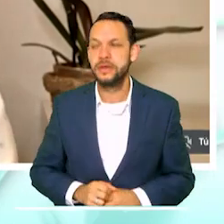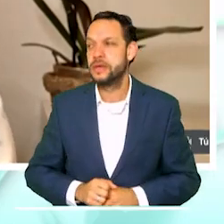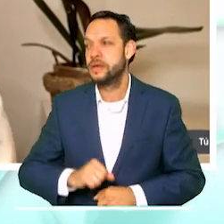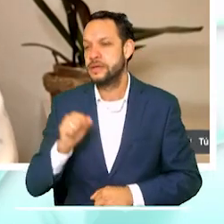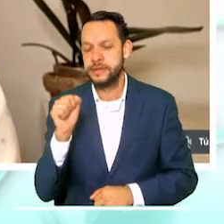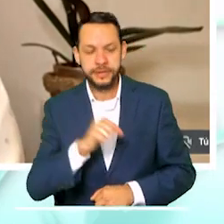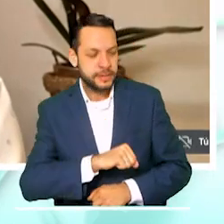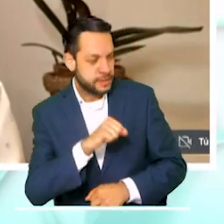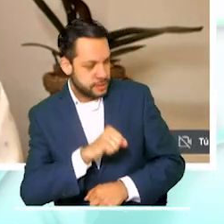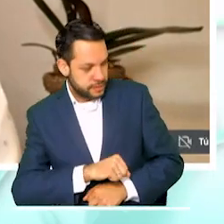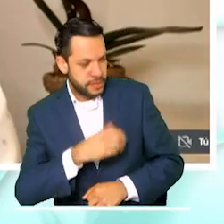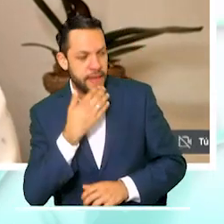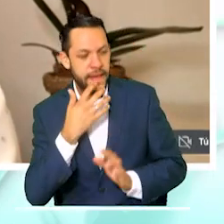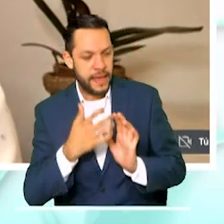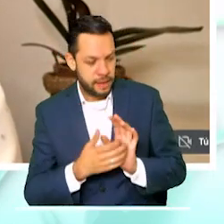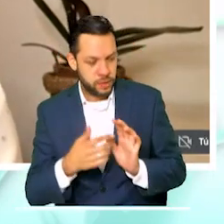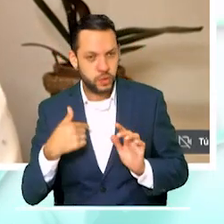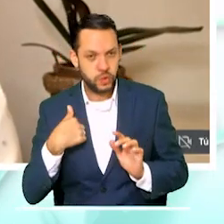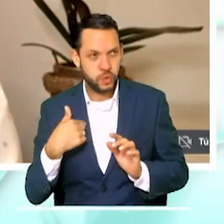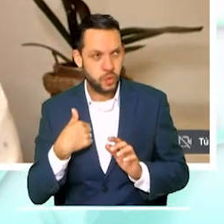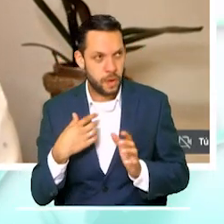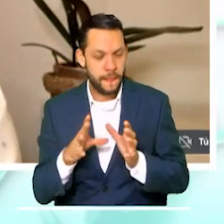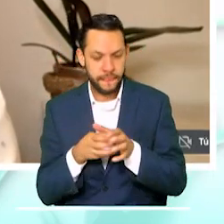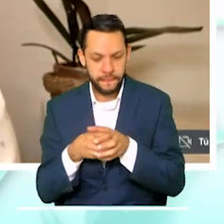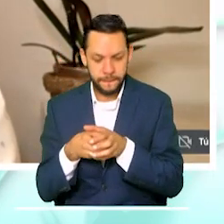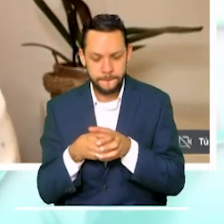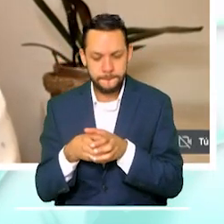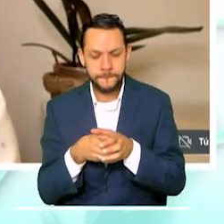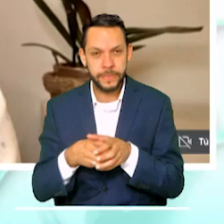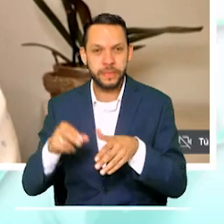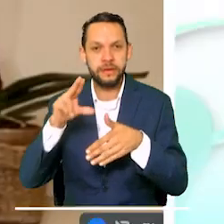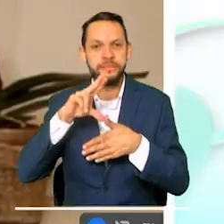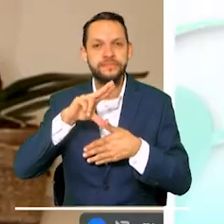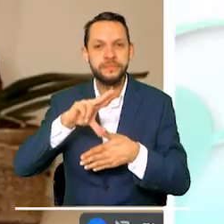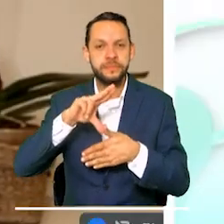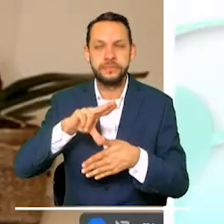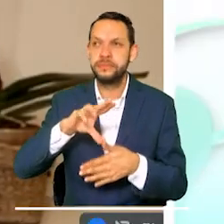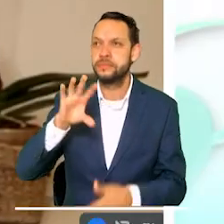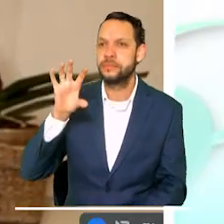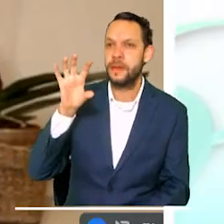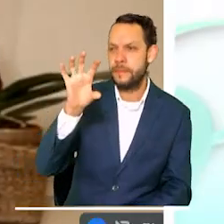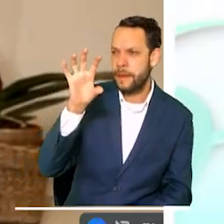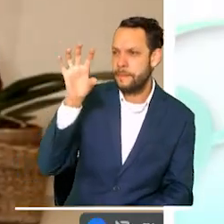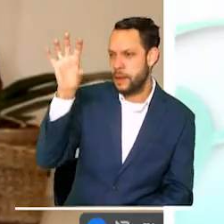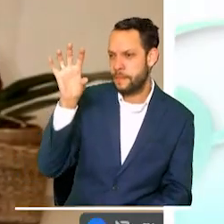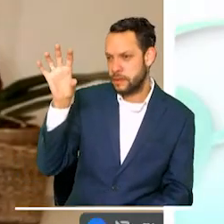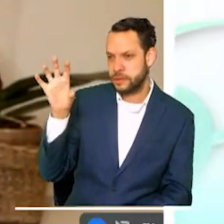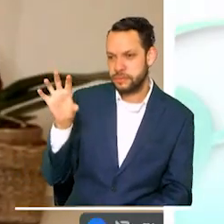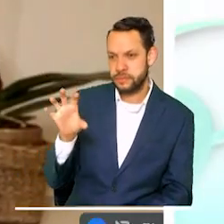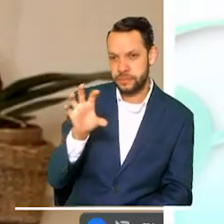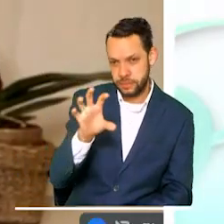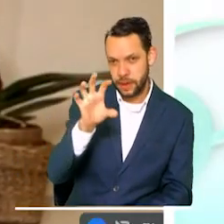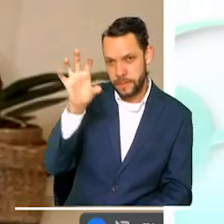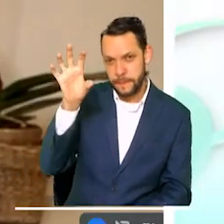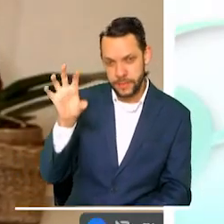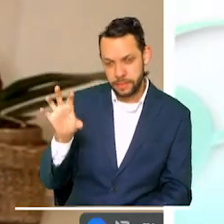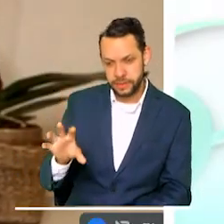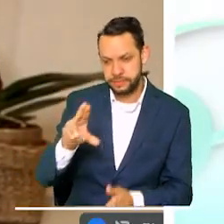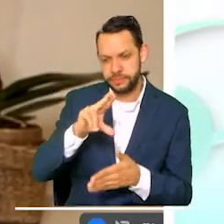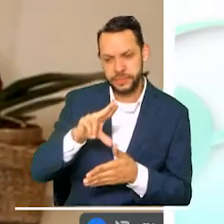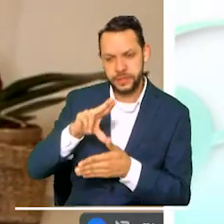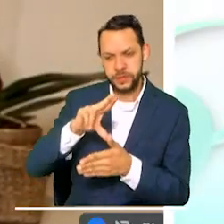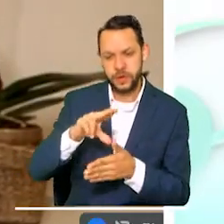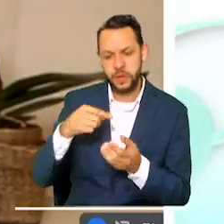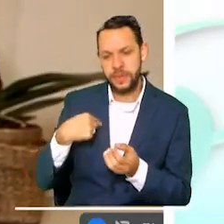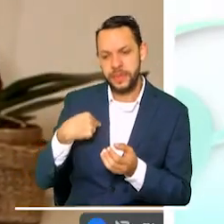ejemplo concreto. Yo trabajo con organizaciones en Latinoamérica y parte de lo que yo ofrezco con las organizaciones es que